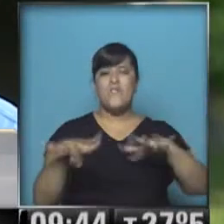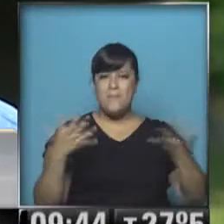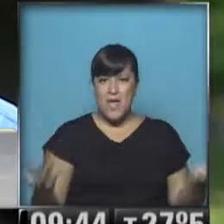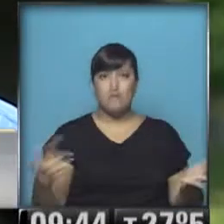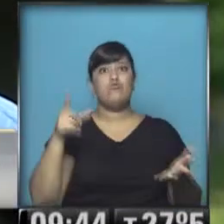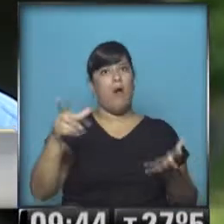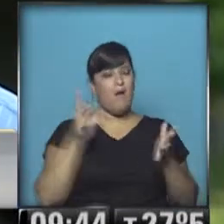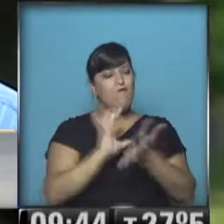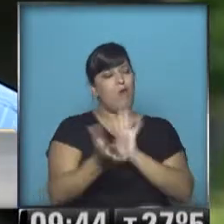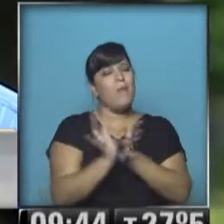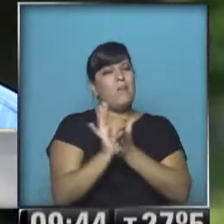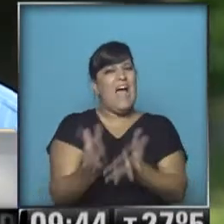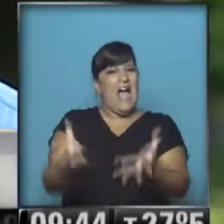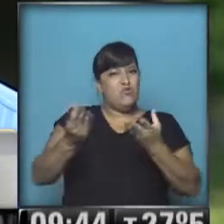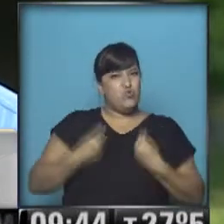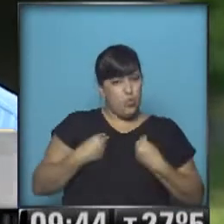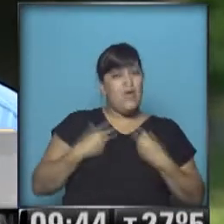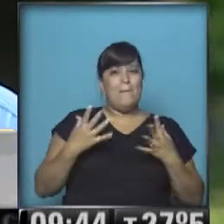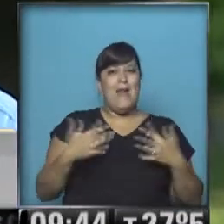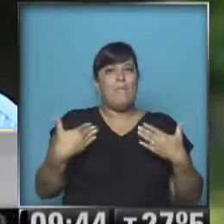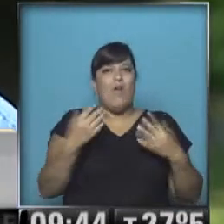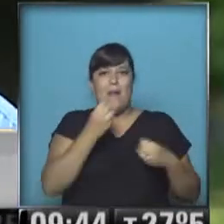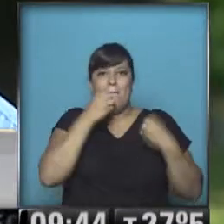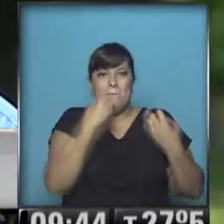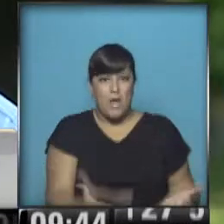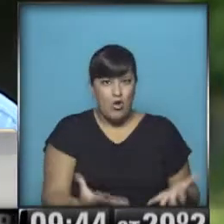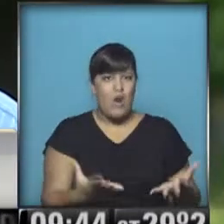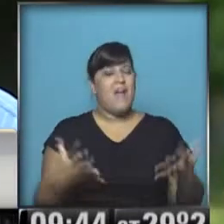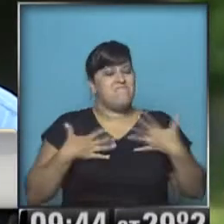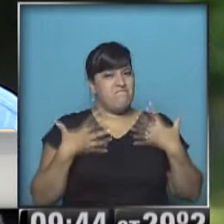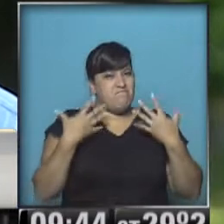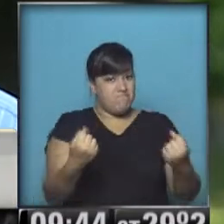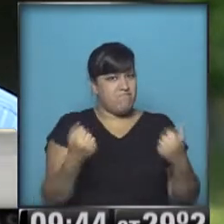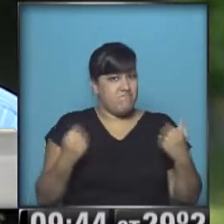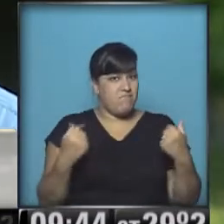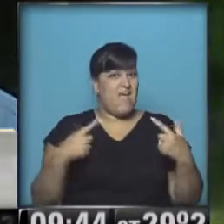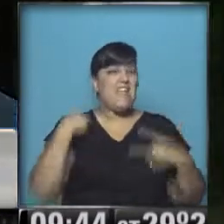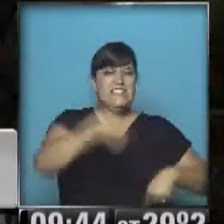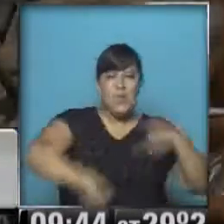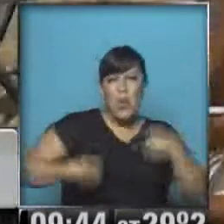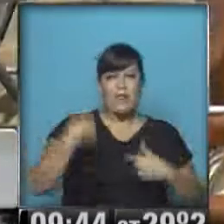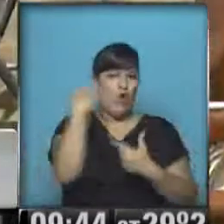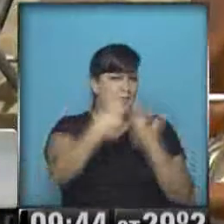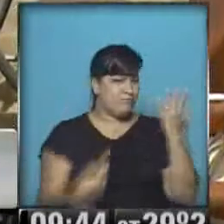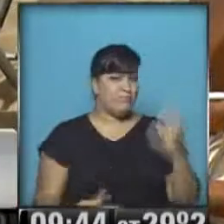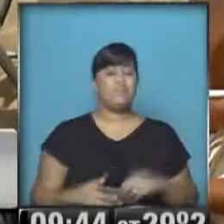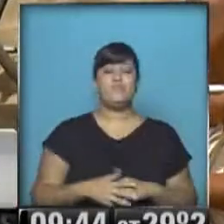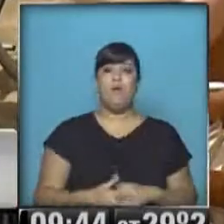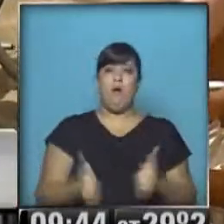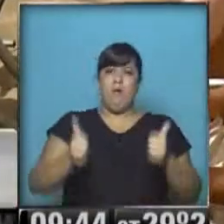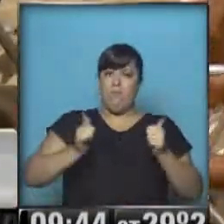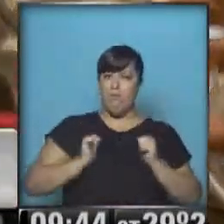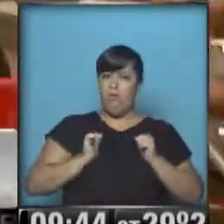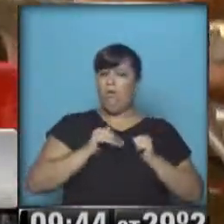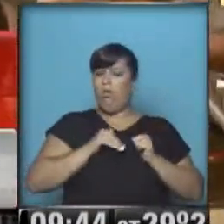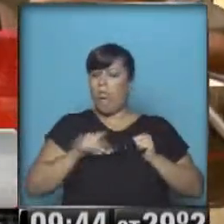lo van a ayudar precisamente para mejorar y estar bien en lo que hace la parte de circulatoria y demás. El sedentarismo en